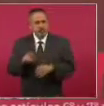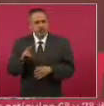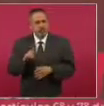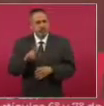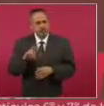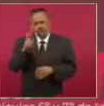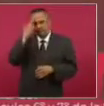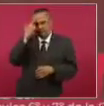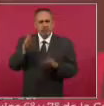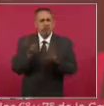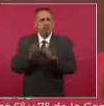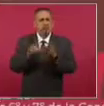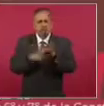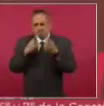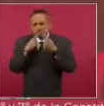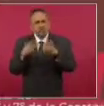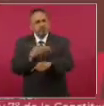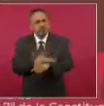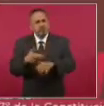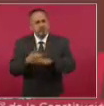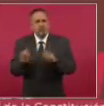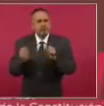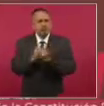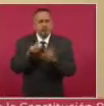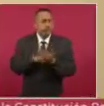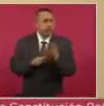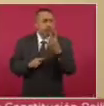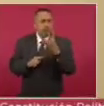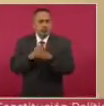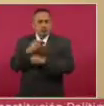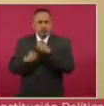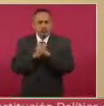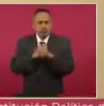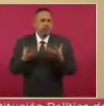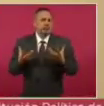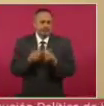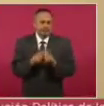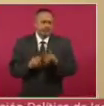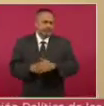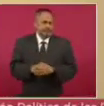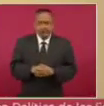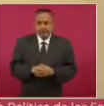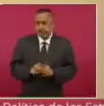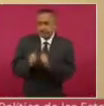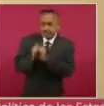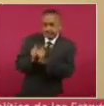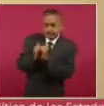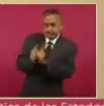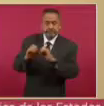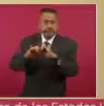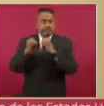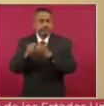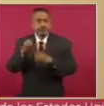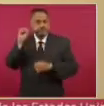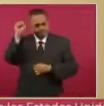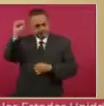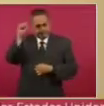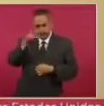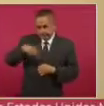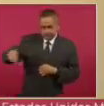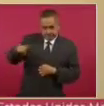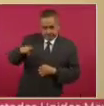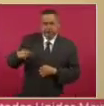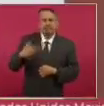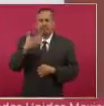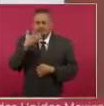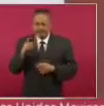un recuento de lo andado juntos en estos 4 años y medio. De la mano de las organizaciones sindicales, hemos